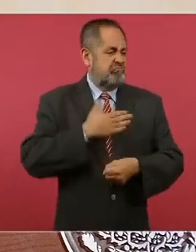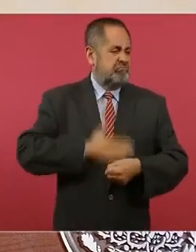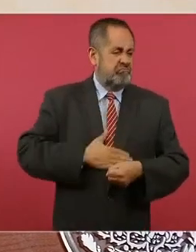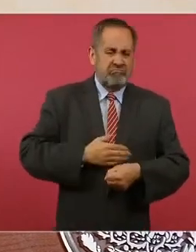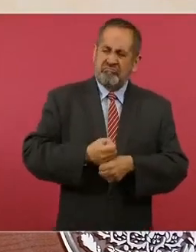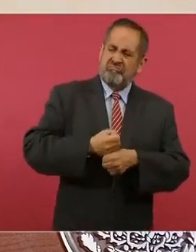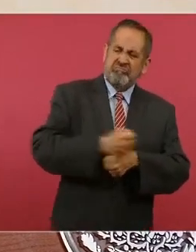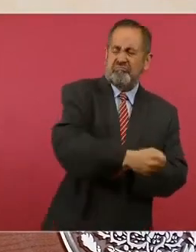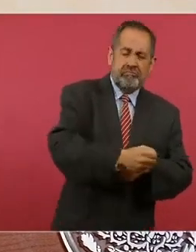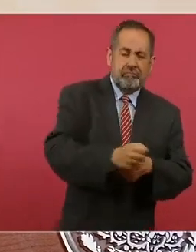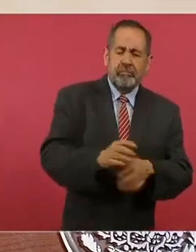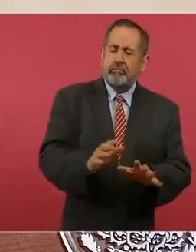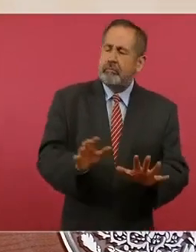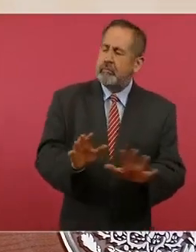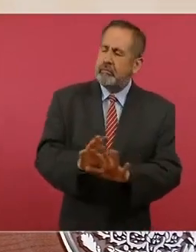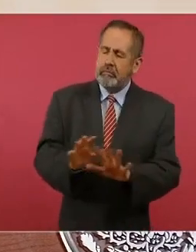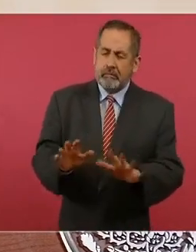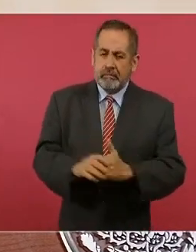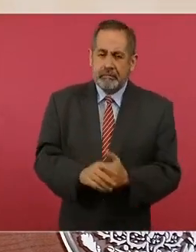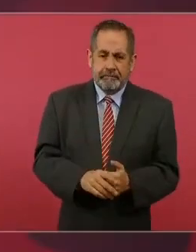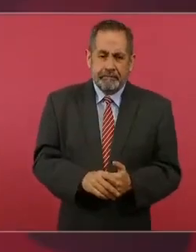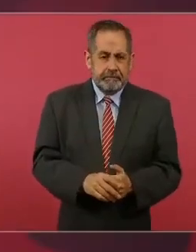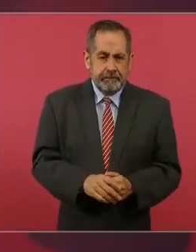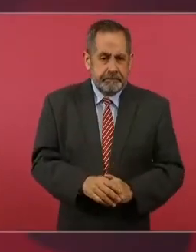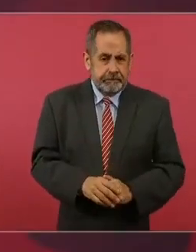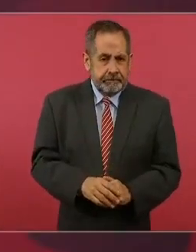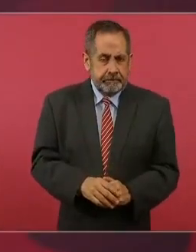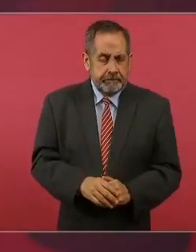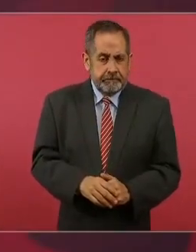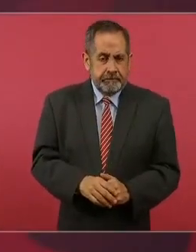de parte de delincuentes.